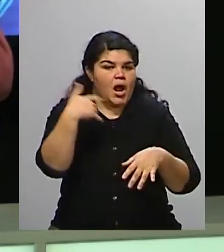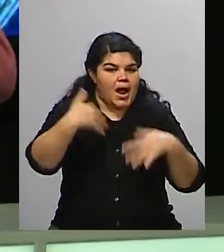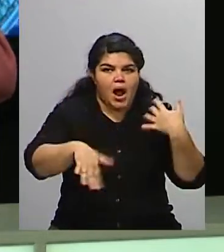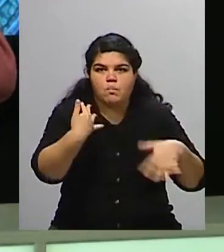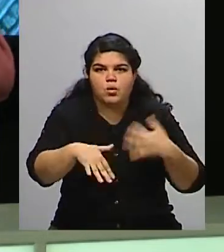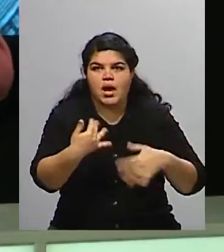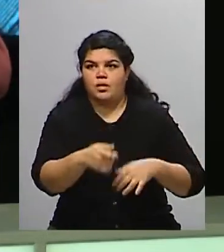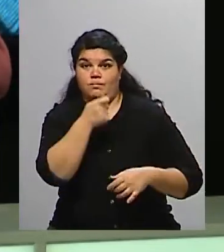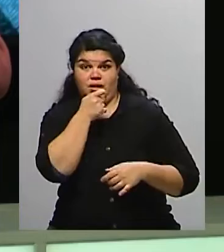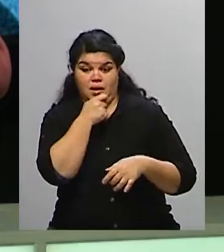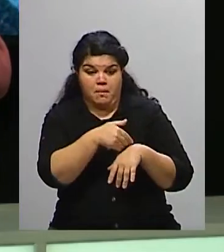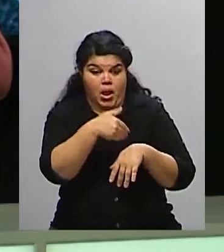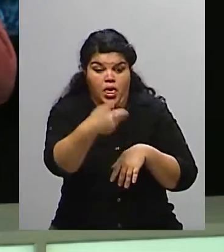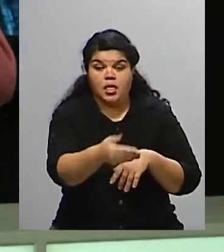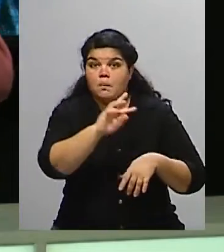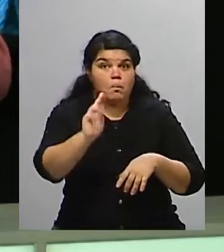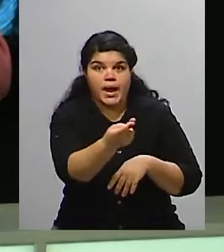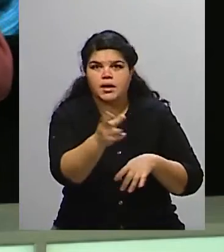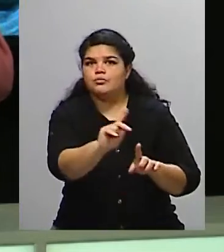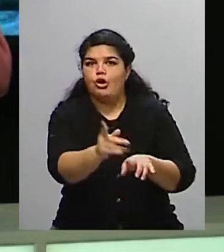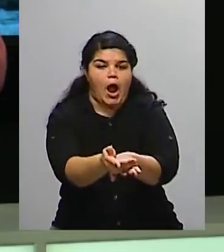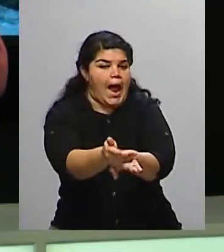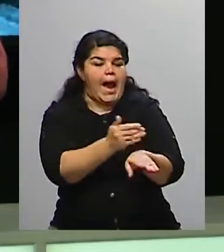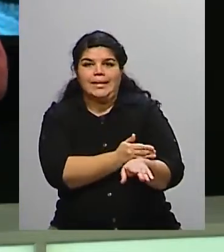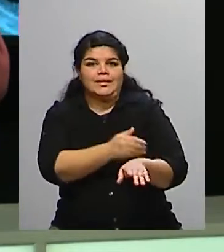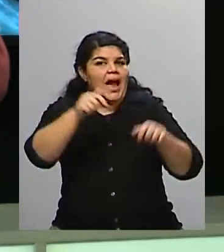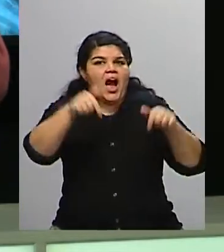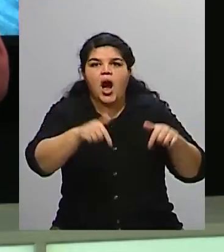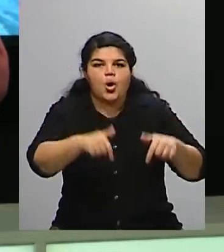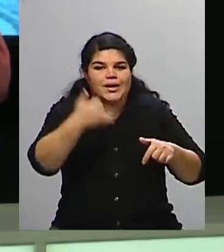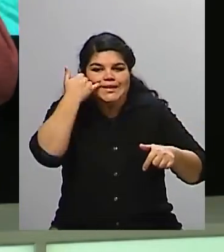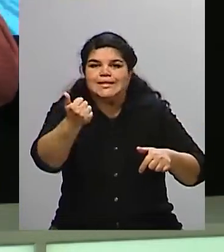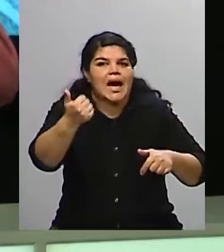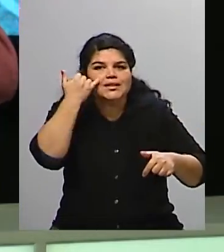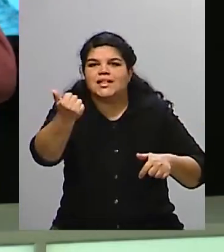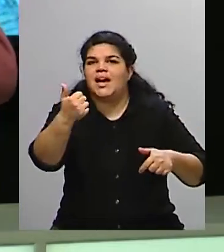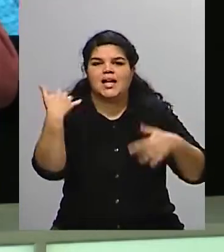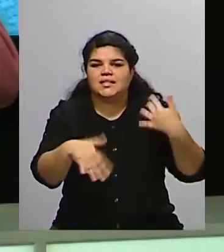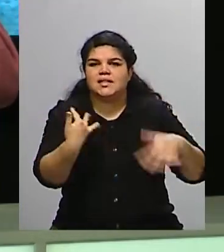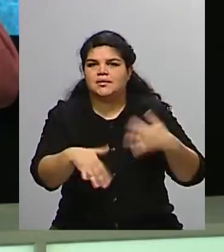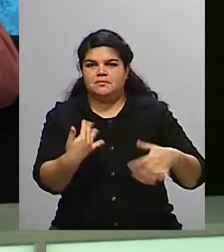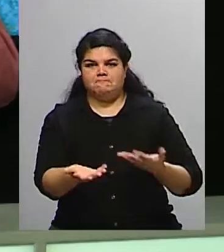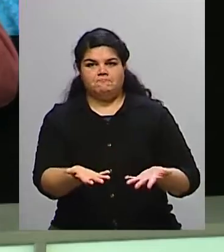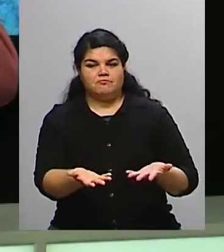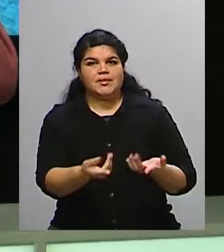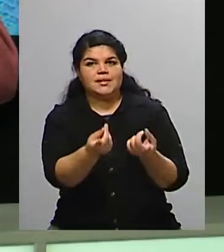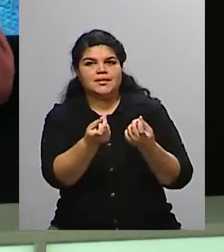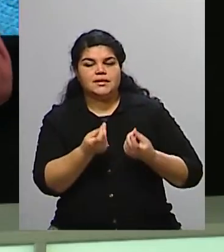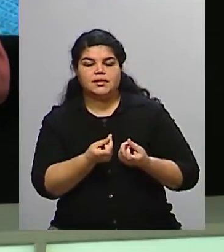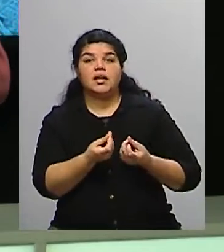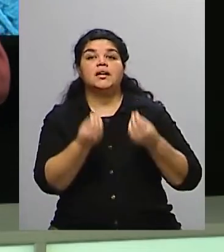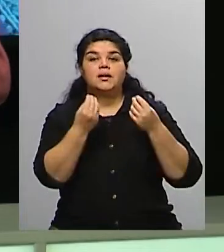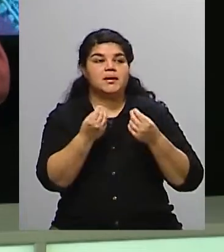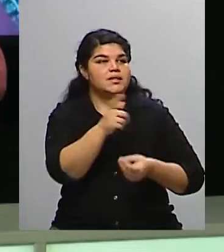se me muere el paciente o necesito ya implementar ya, necesitan ejecutar, están empujados con un impulso de su mapa mental a